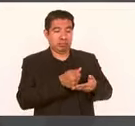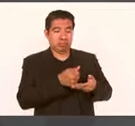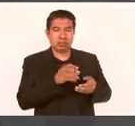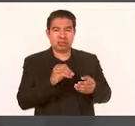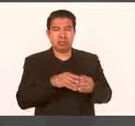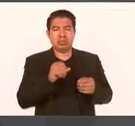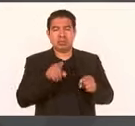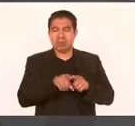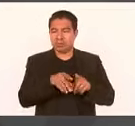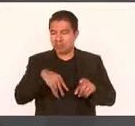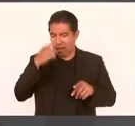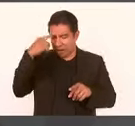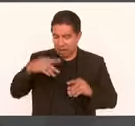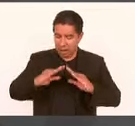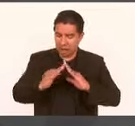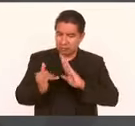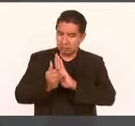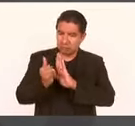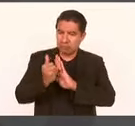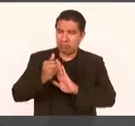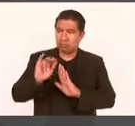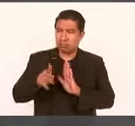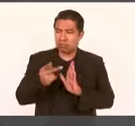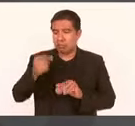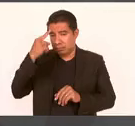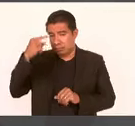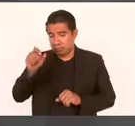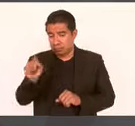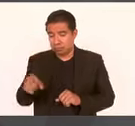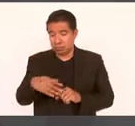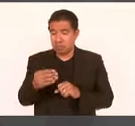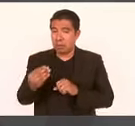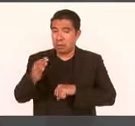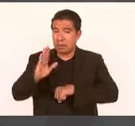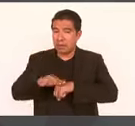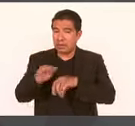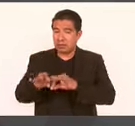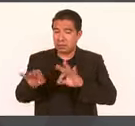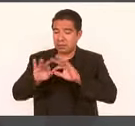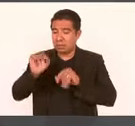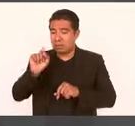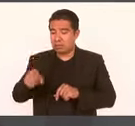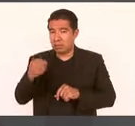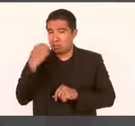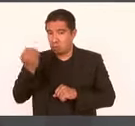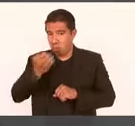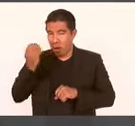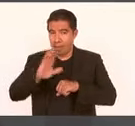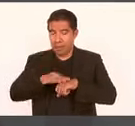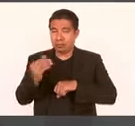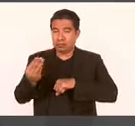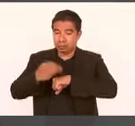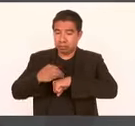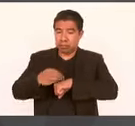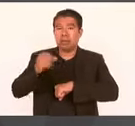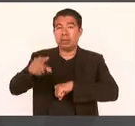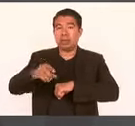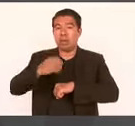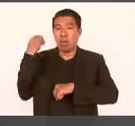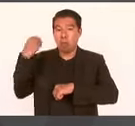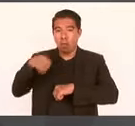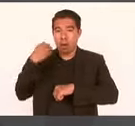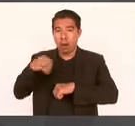de vivienda. Se está aplicando en un número muy importante de escuelas, principalmente en el estado de Oaxaca, y